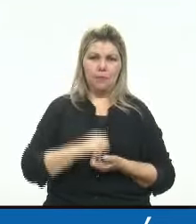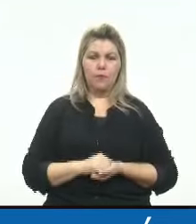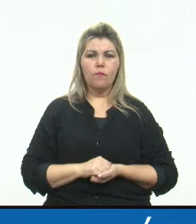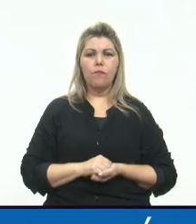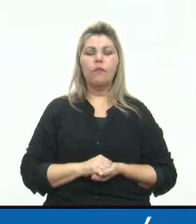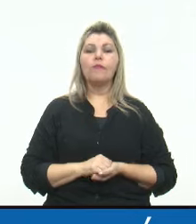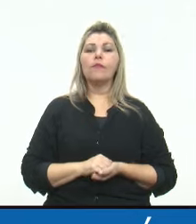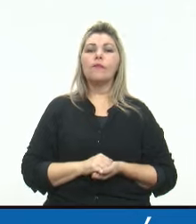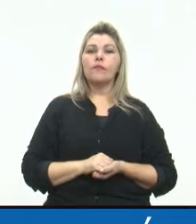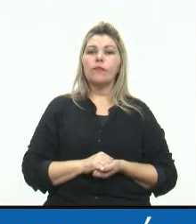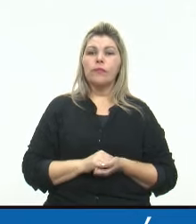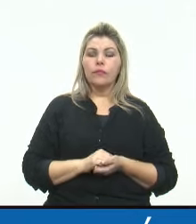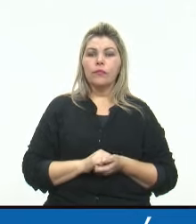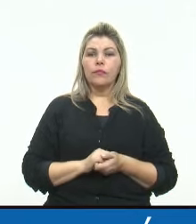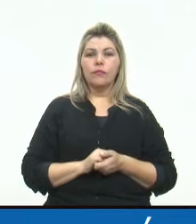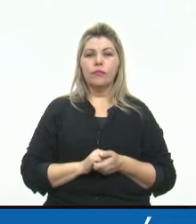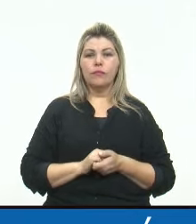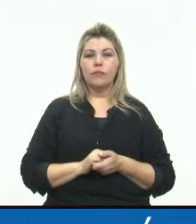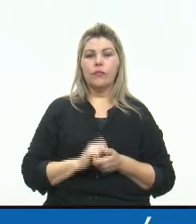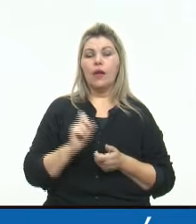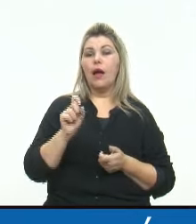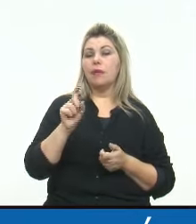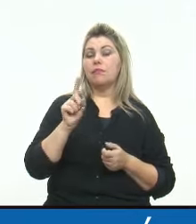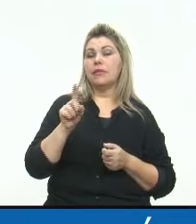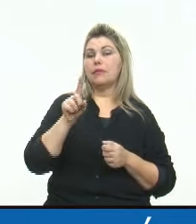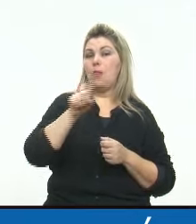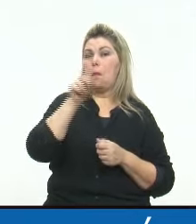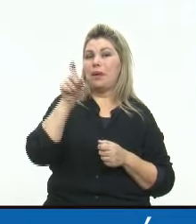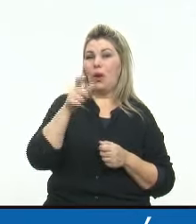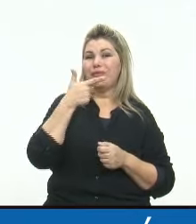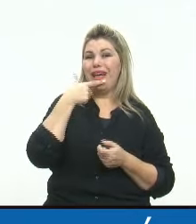Pasando a las preguntas del senador Bensusán,